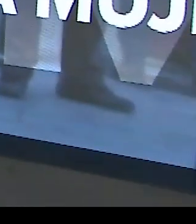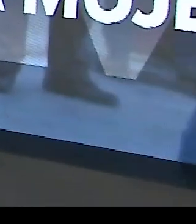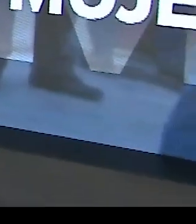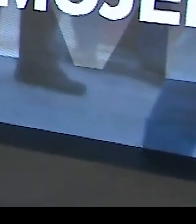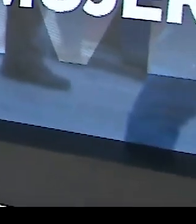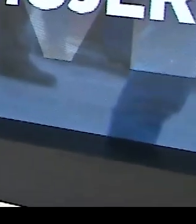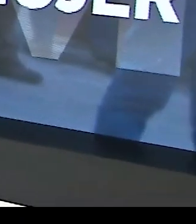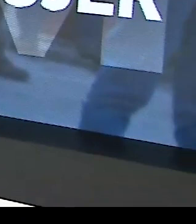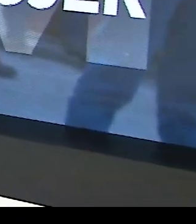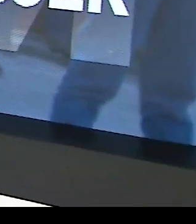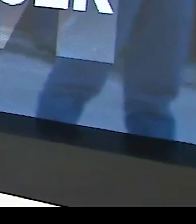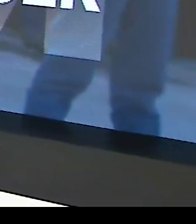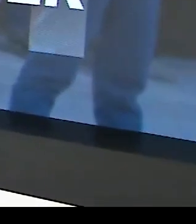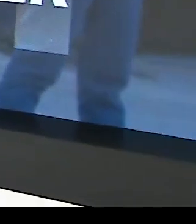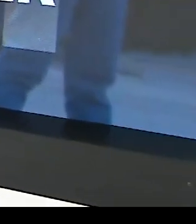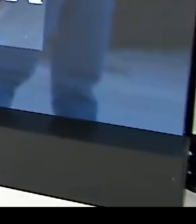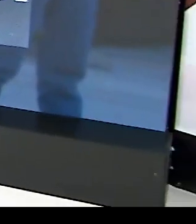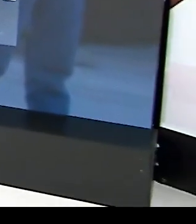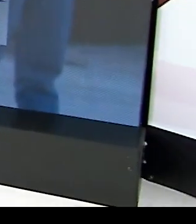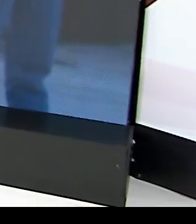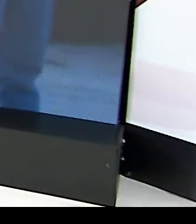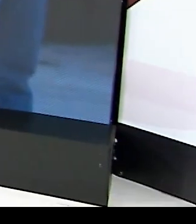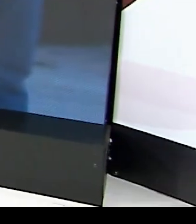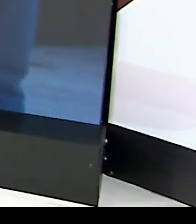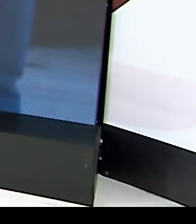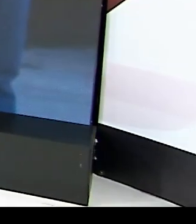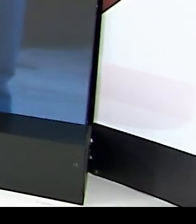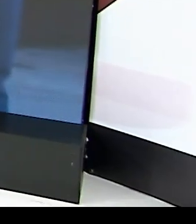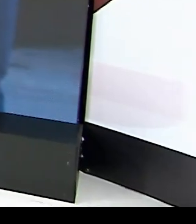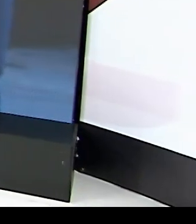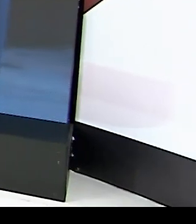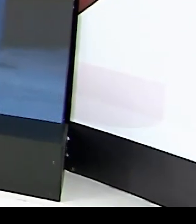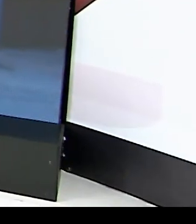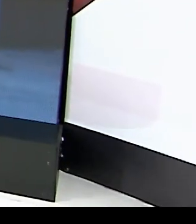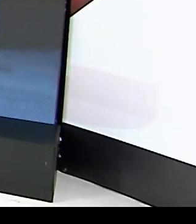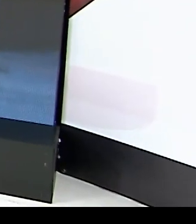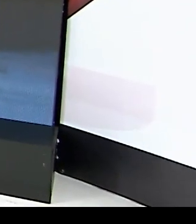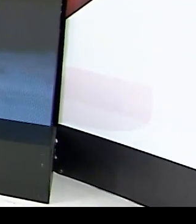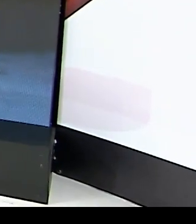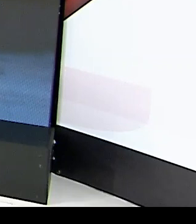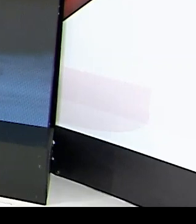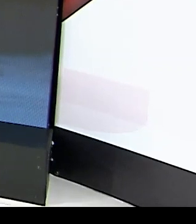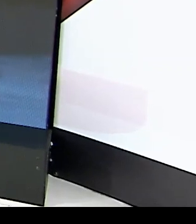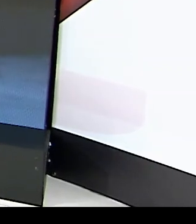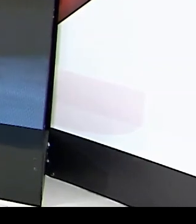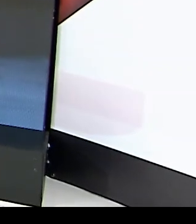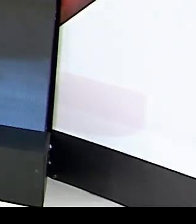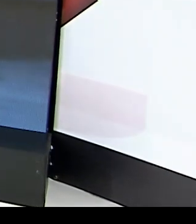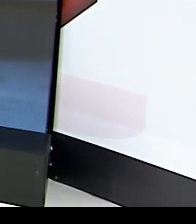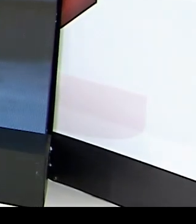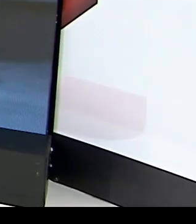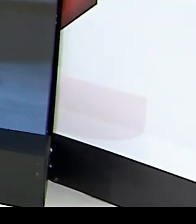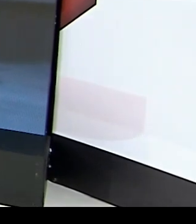hoy, 8 de marzo, a las calles para reivindicar la necesidad de seguir avanzando hacia la igualdad. Una jornada que seguirá